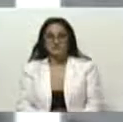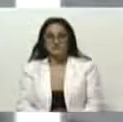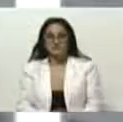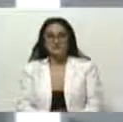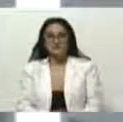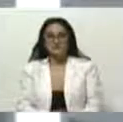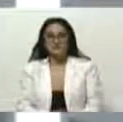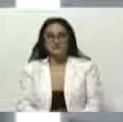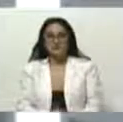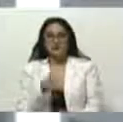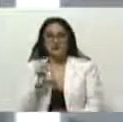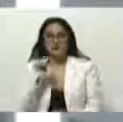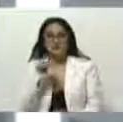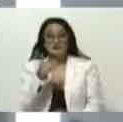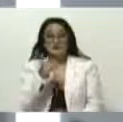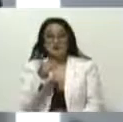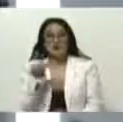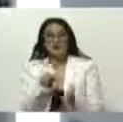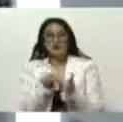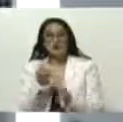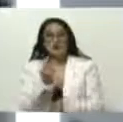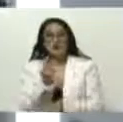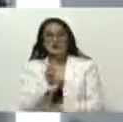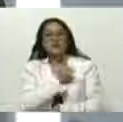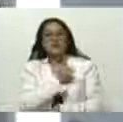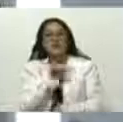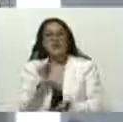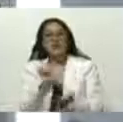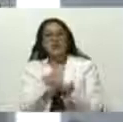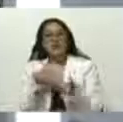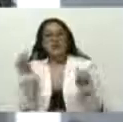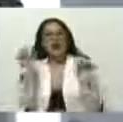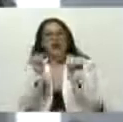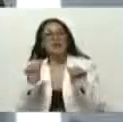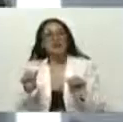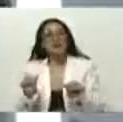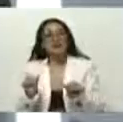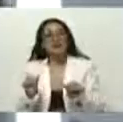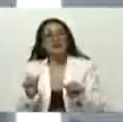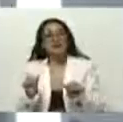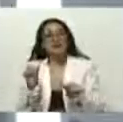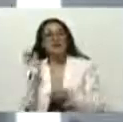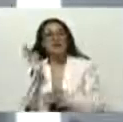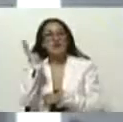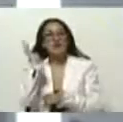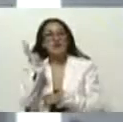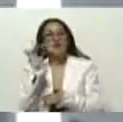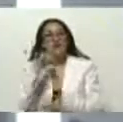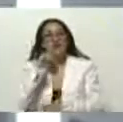su... Y esto está ocurriendo en la Universidad Nacional Experimental de las Artes, UNEARTE, el foro de la historia